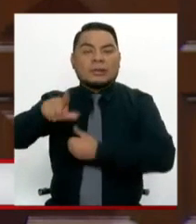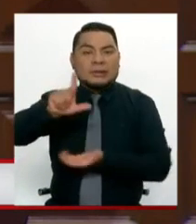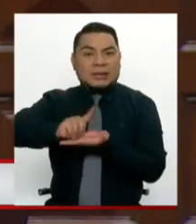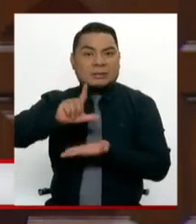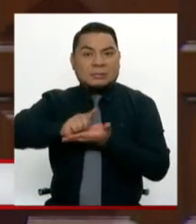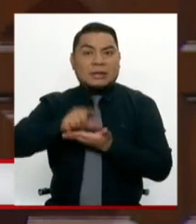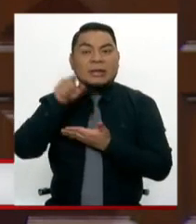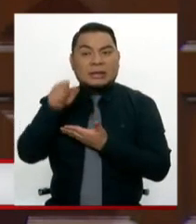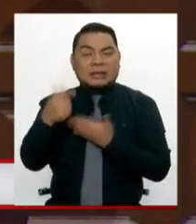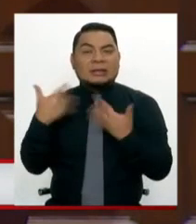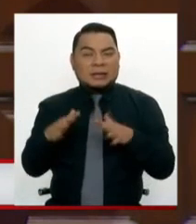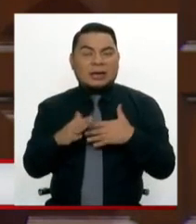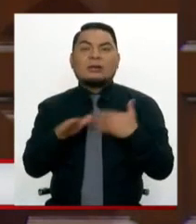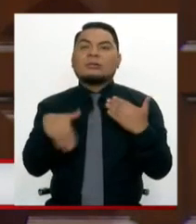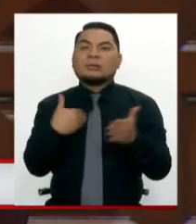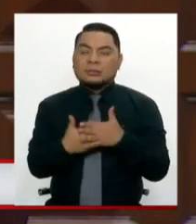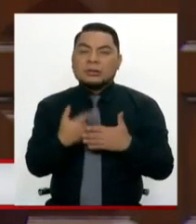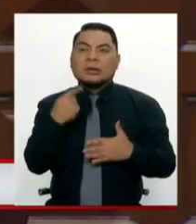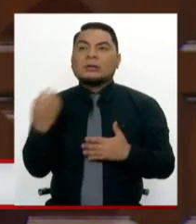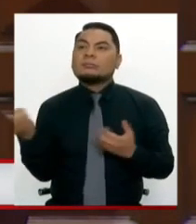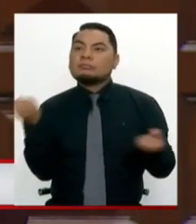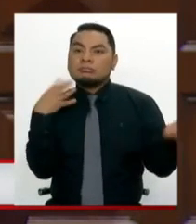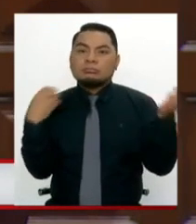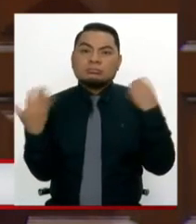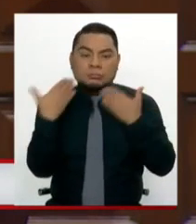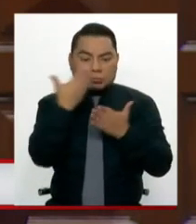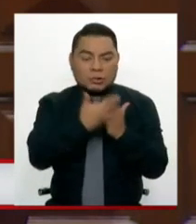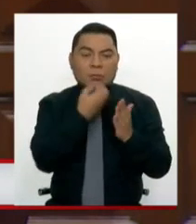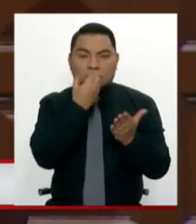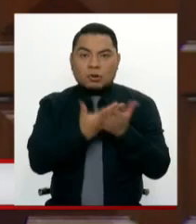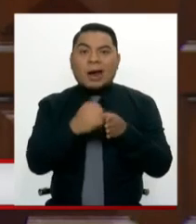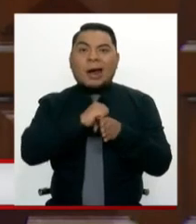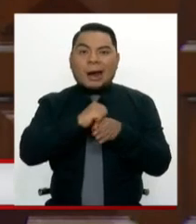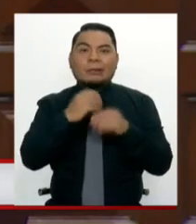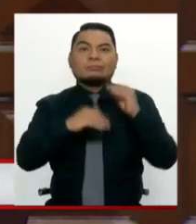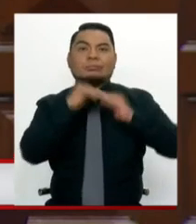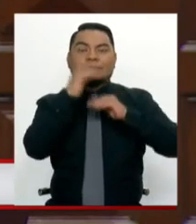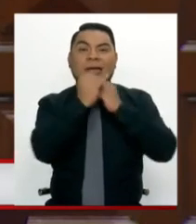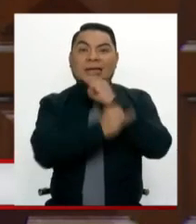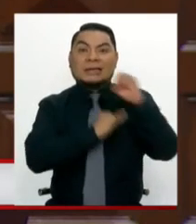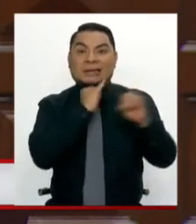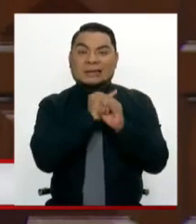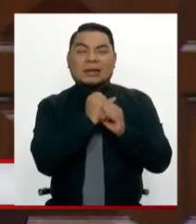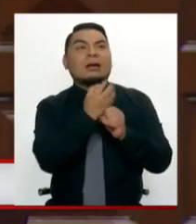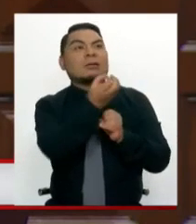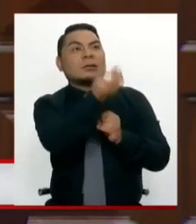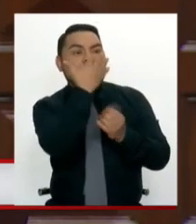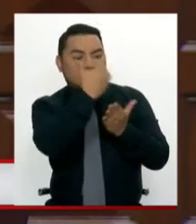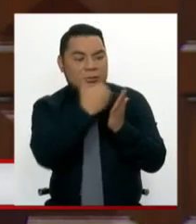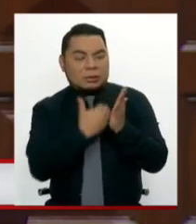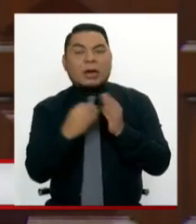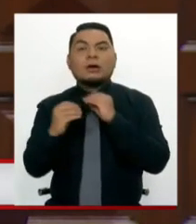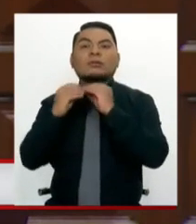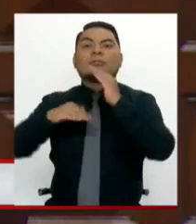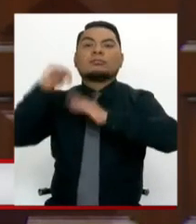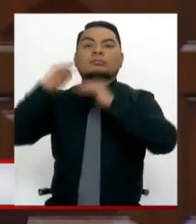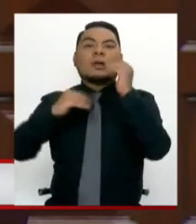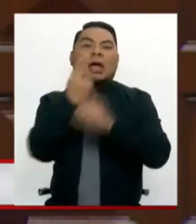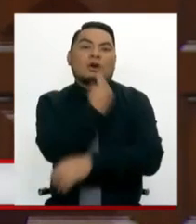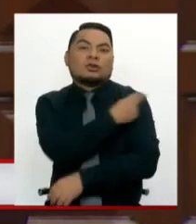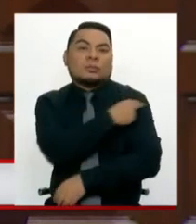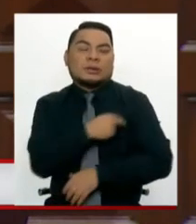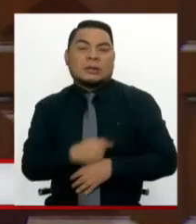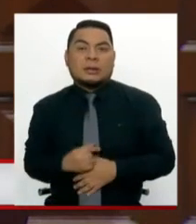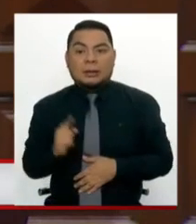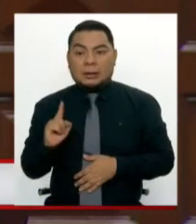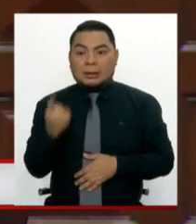cual recogerá las recomendaciones de buenas prácticas internacionales para la implementación de hospitales. En